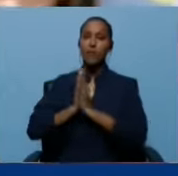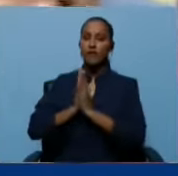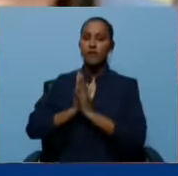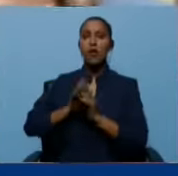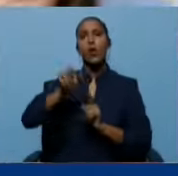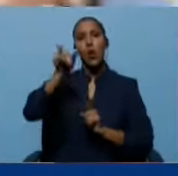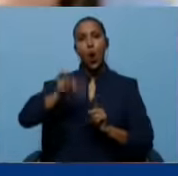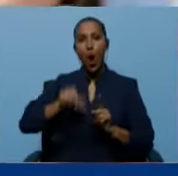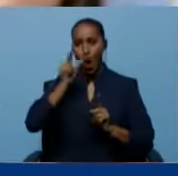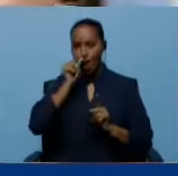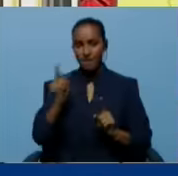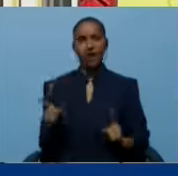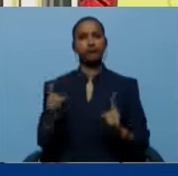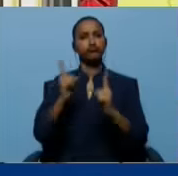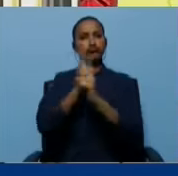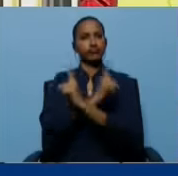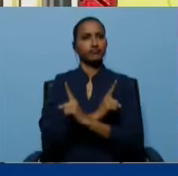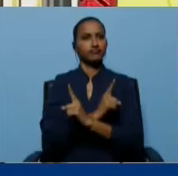su ánimo.